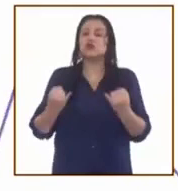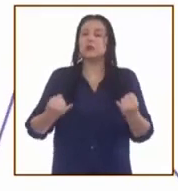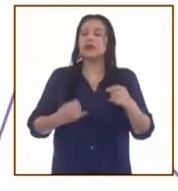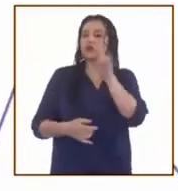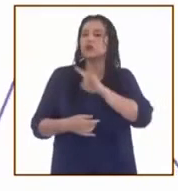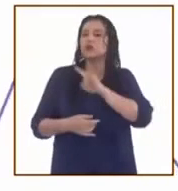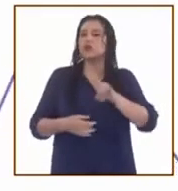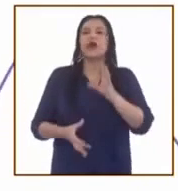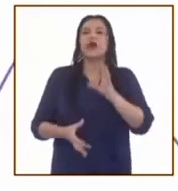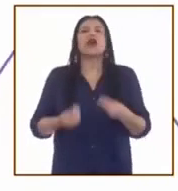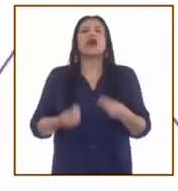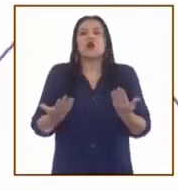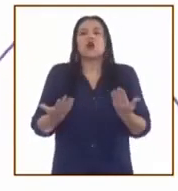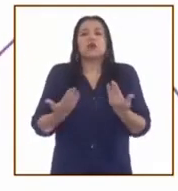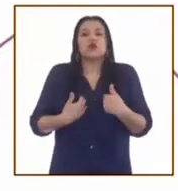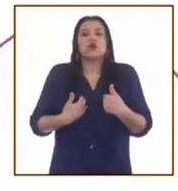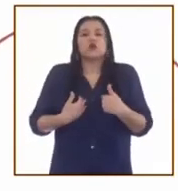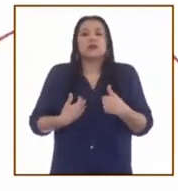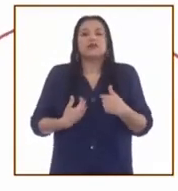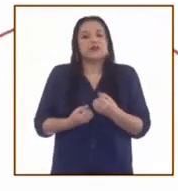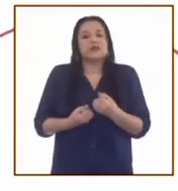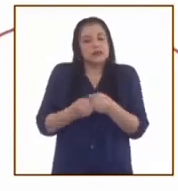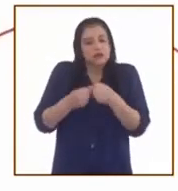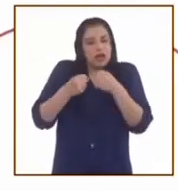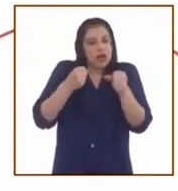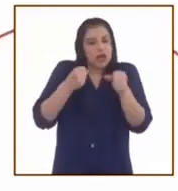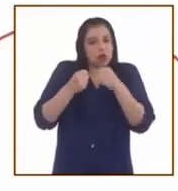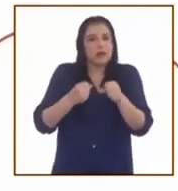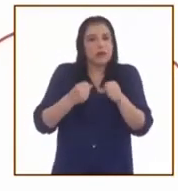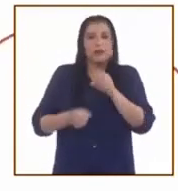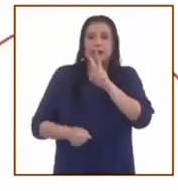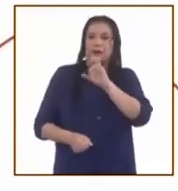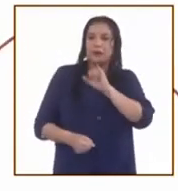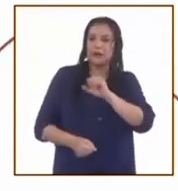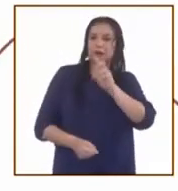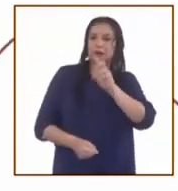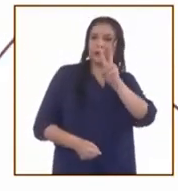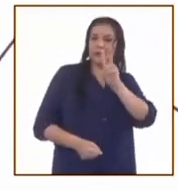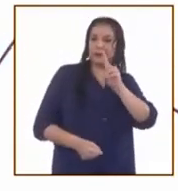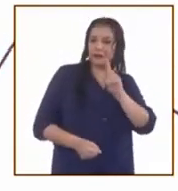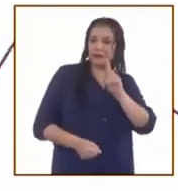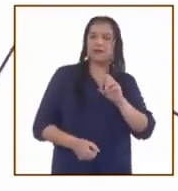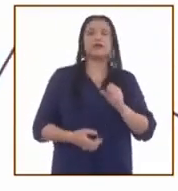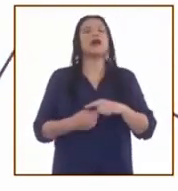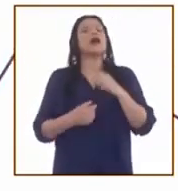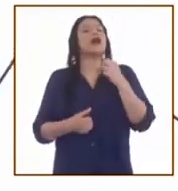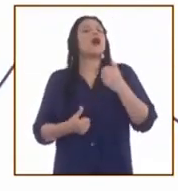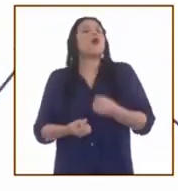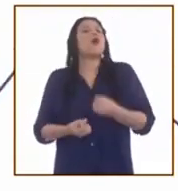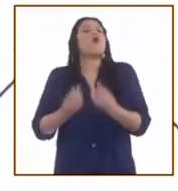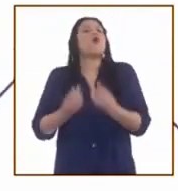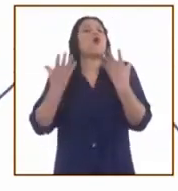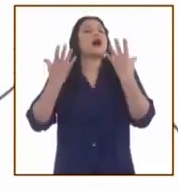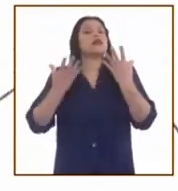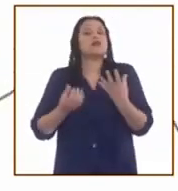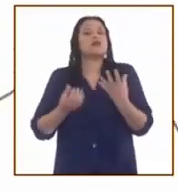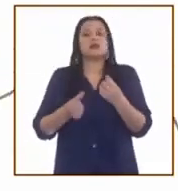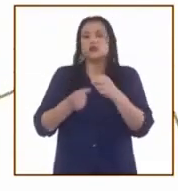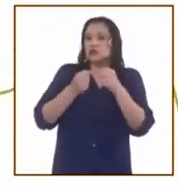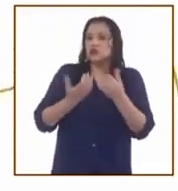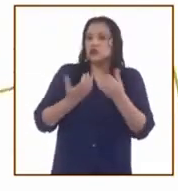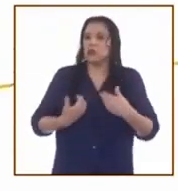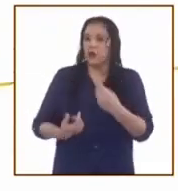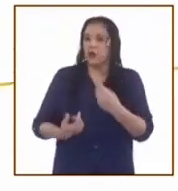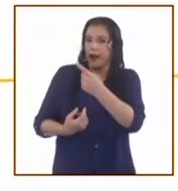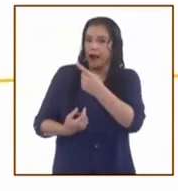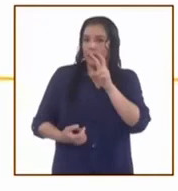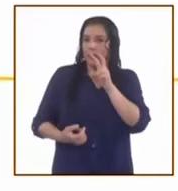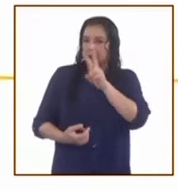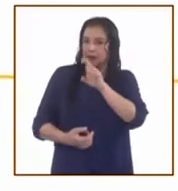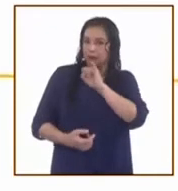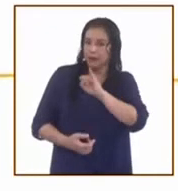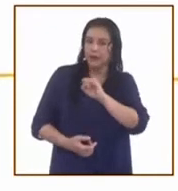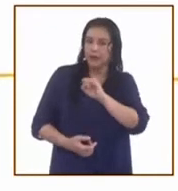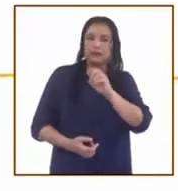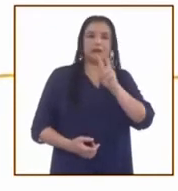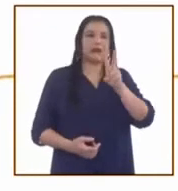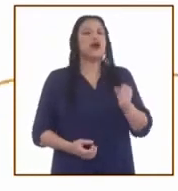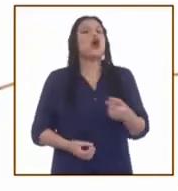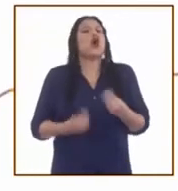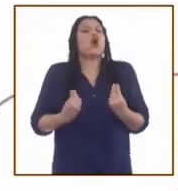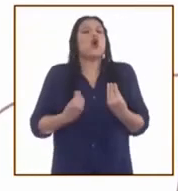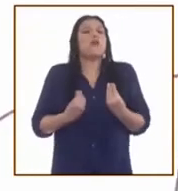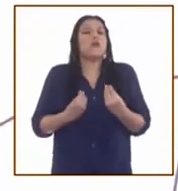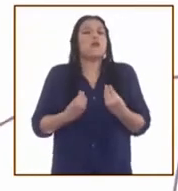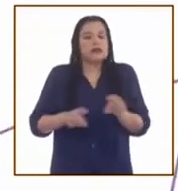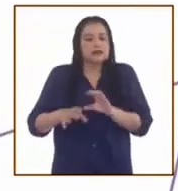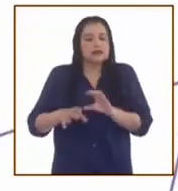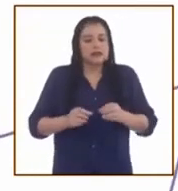usaste y cómo obtuviste el valor de las variables. ¿Cuántos valores tuvo cada variable? ¿Cómo mantuviste constante tu